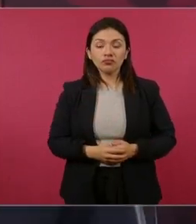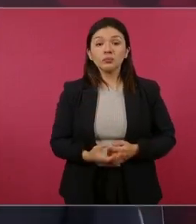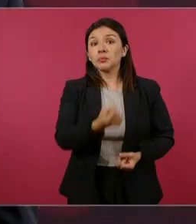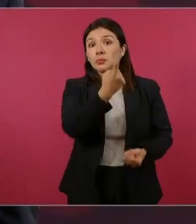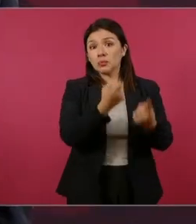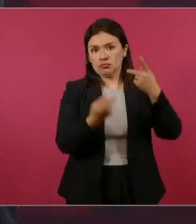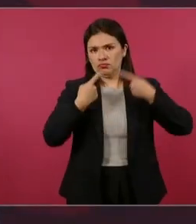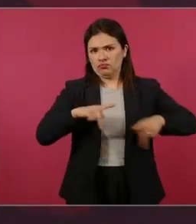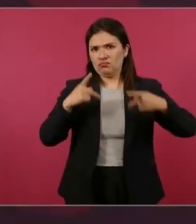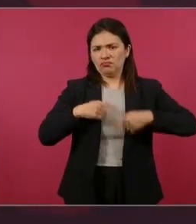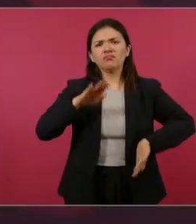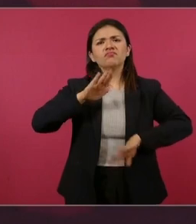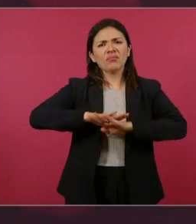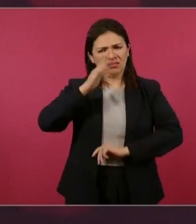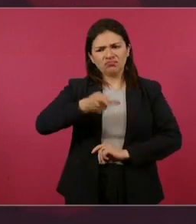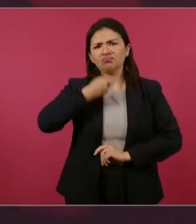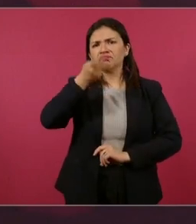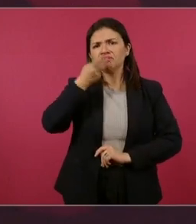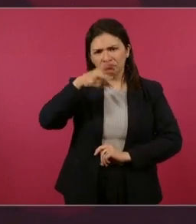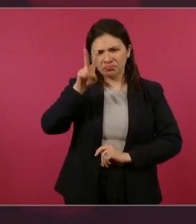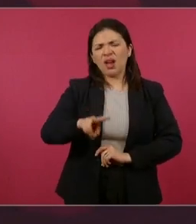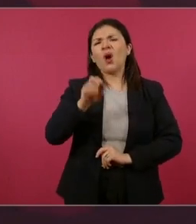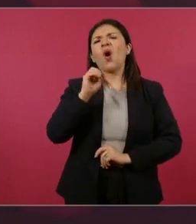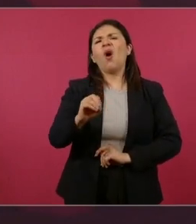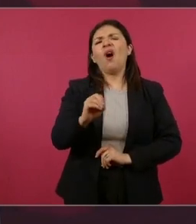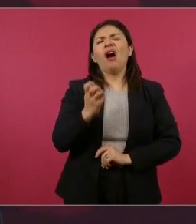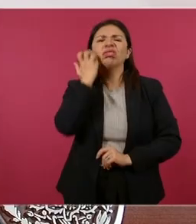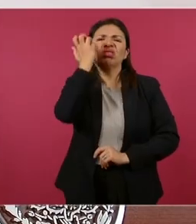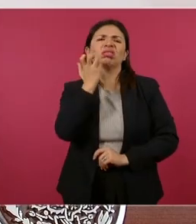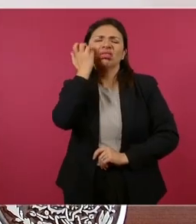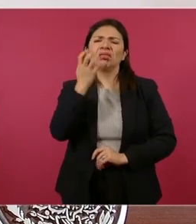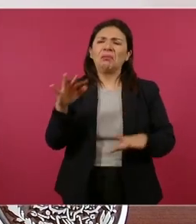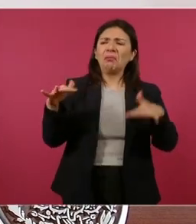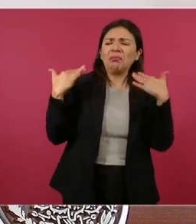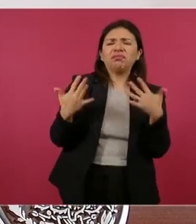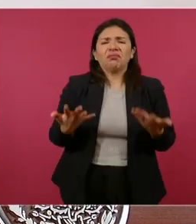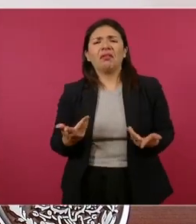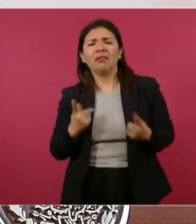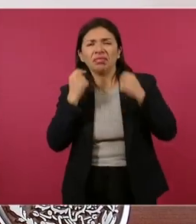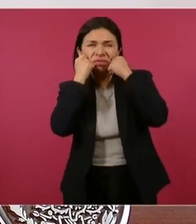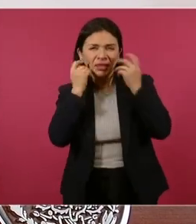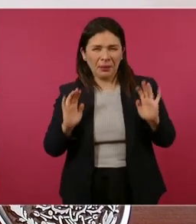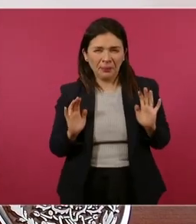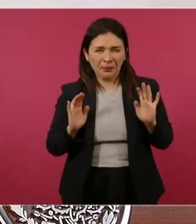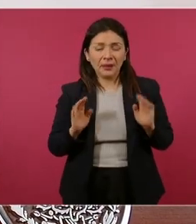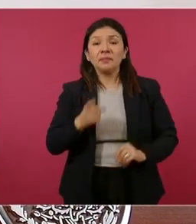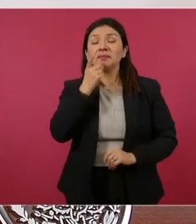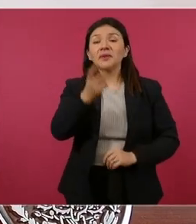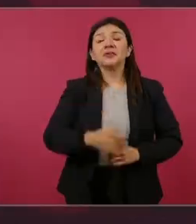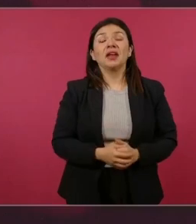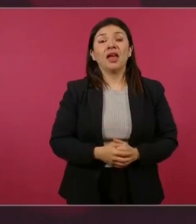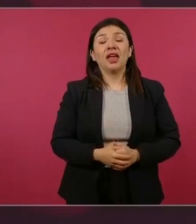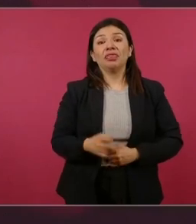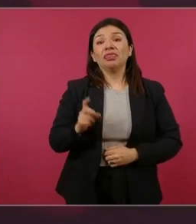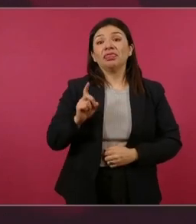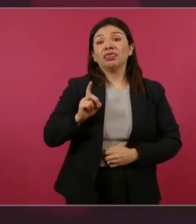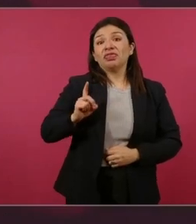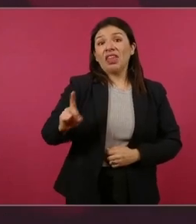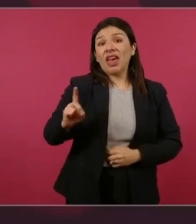son más sinceros o más cínicos. Pues cuando dicen la derecha y la